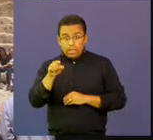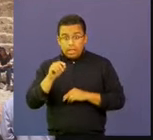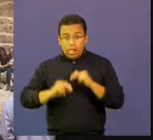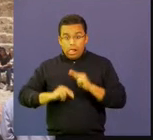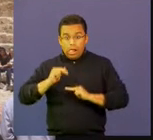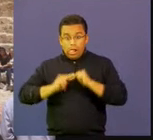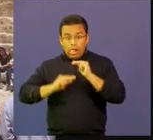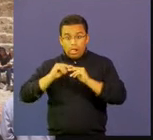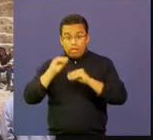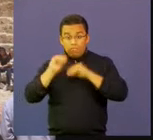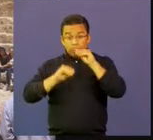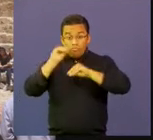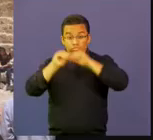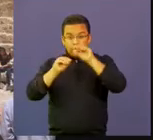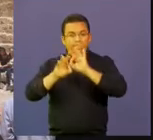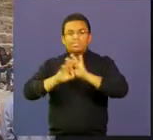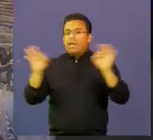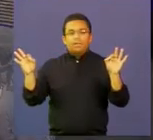reformada.